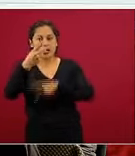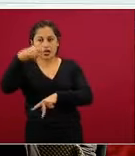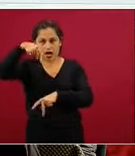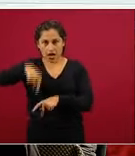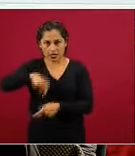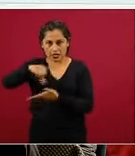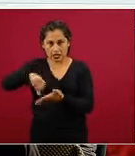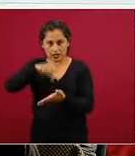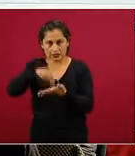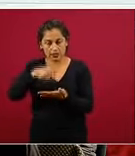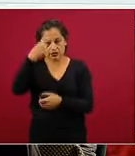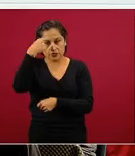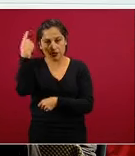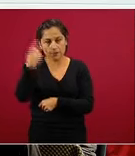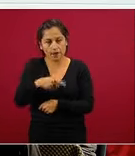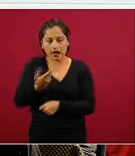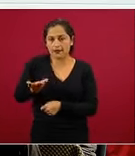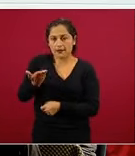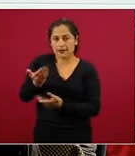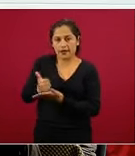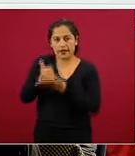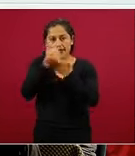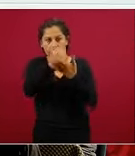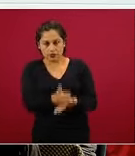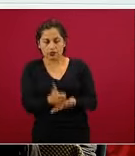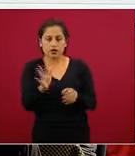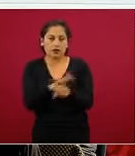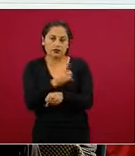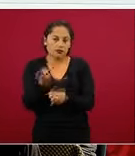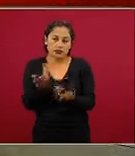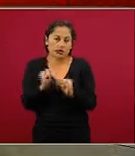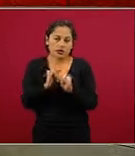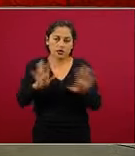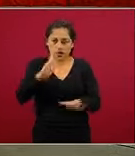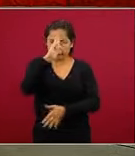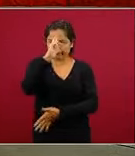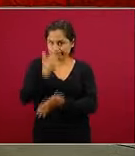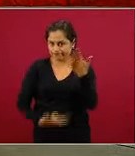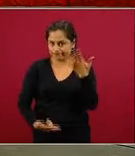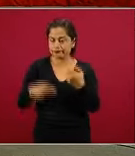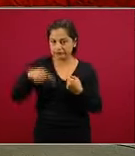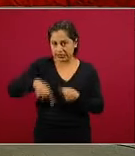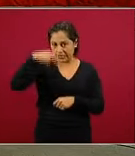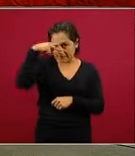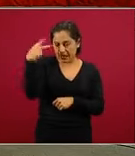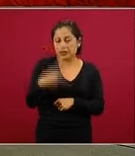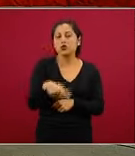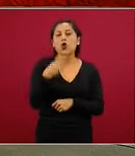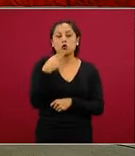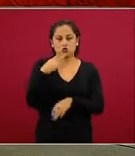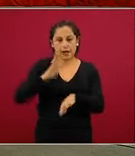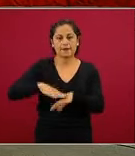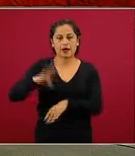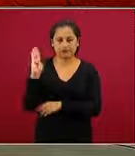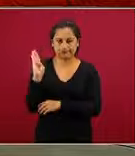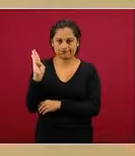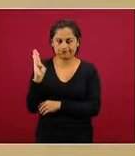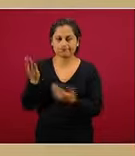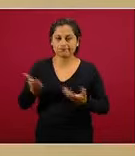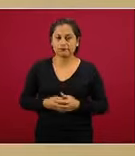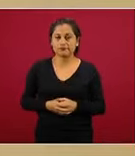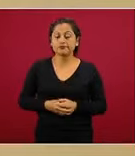probablemente asociado al hecho que también es la sustancia ilegal que más se consume en el país y en todo el mundo. Es importante comentar que el